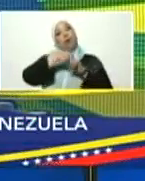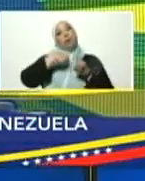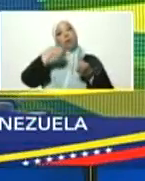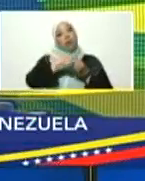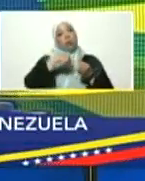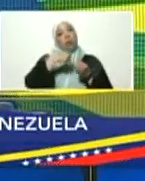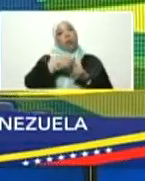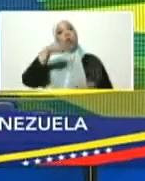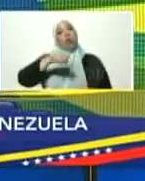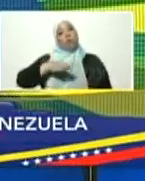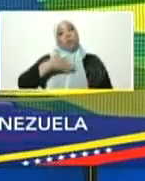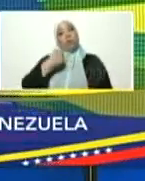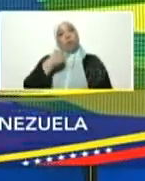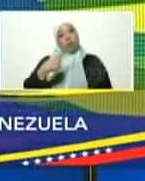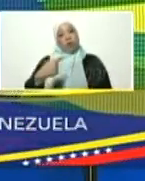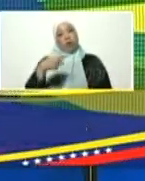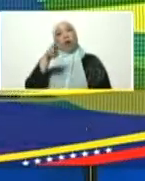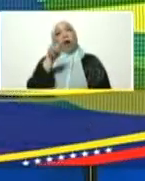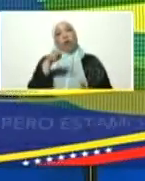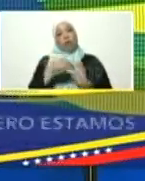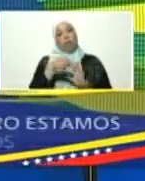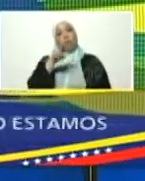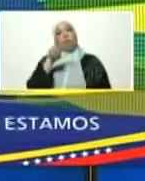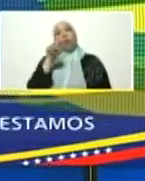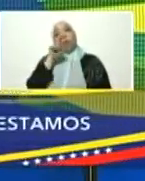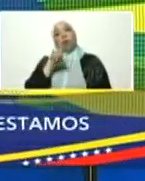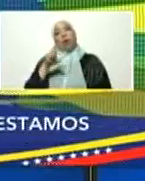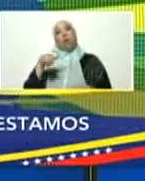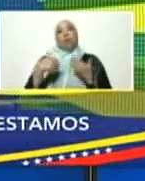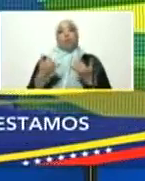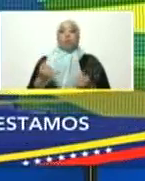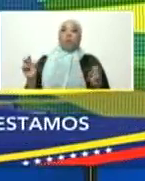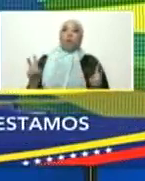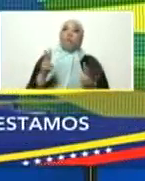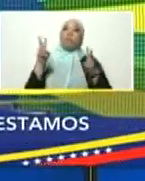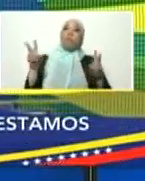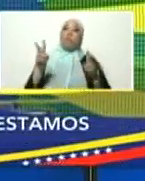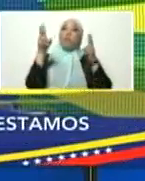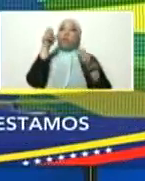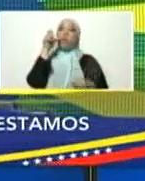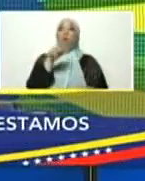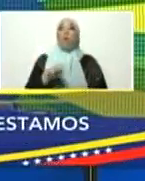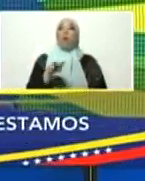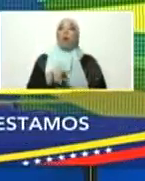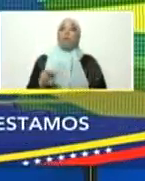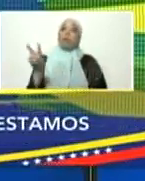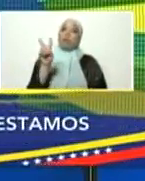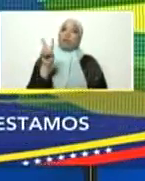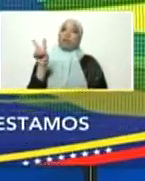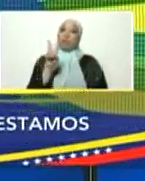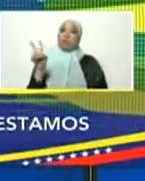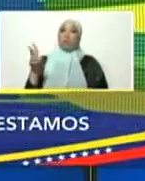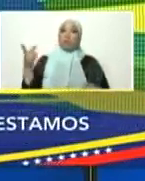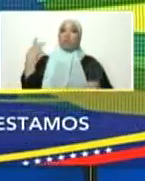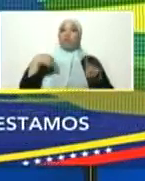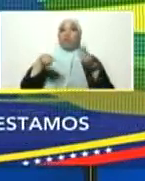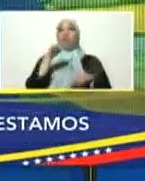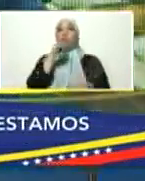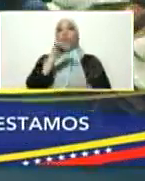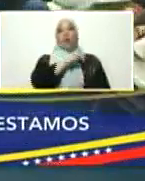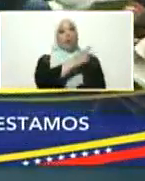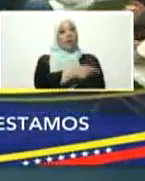y hoy podemos decir año 2022, nuestro pueblo está victorioso y Venezuela está expandiendo sus